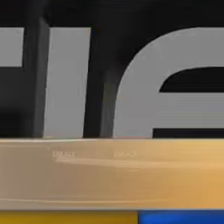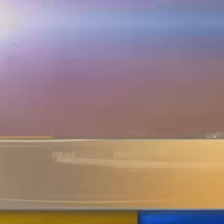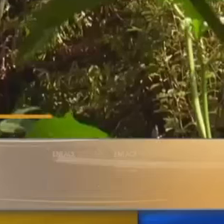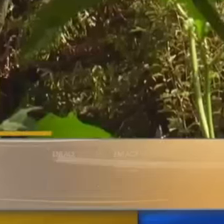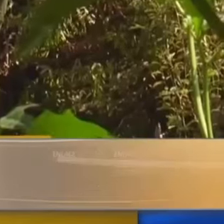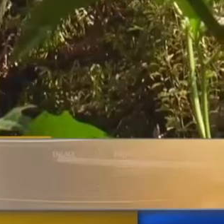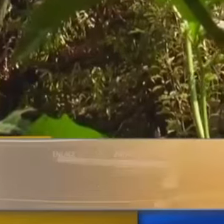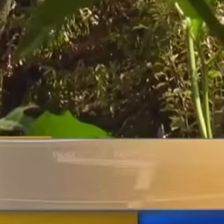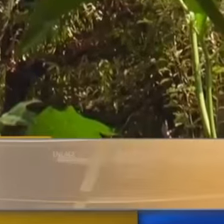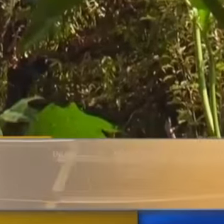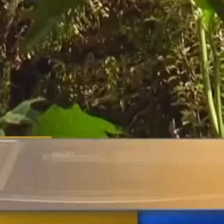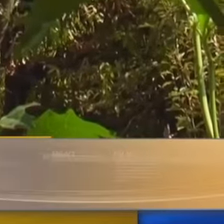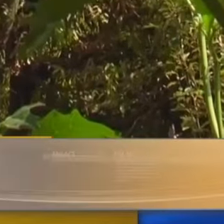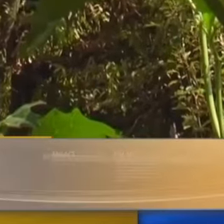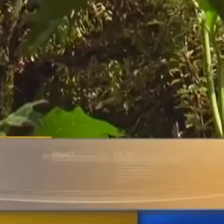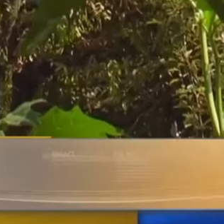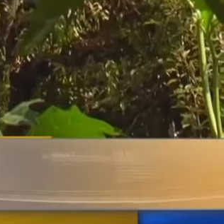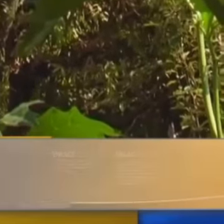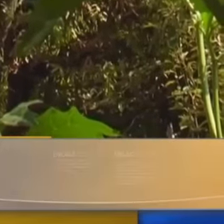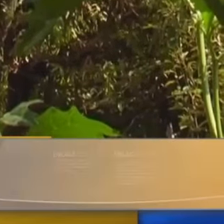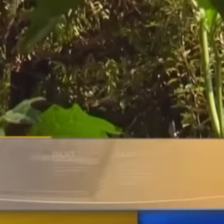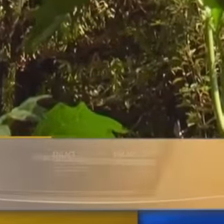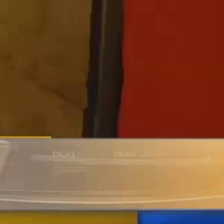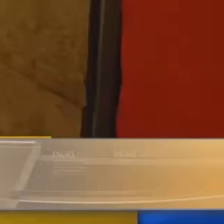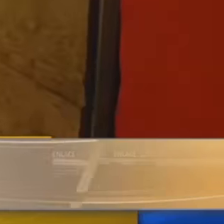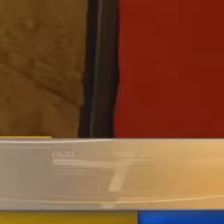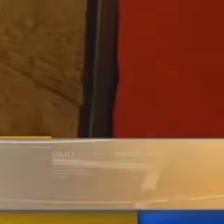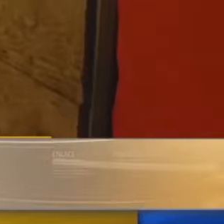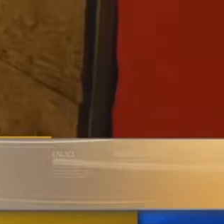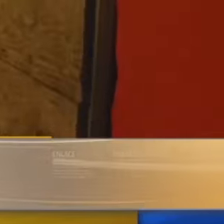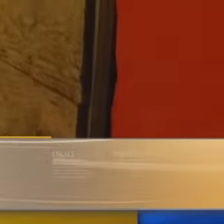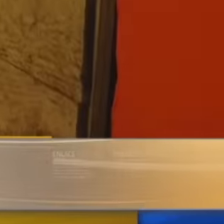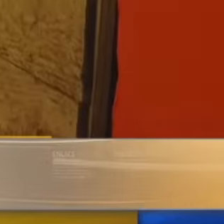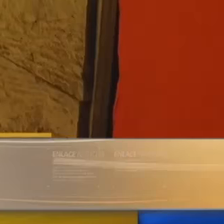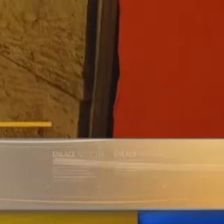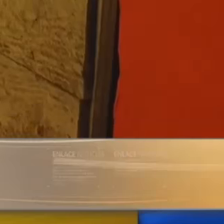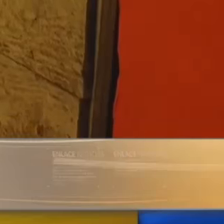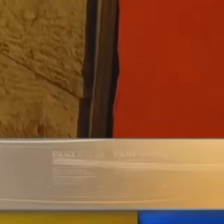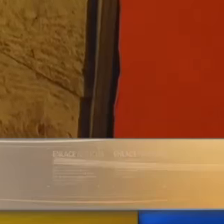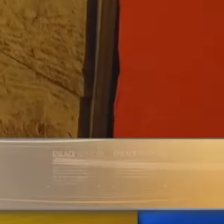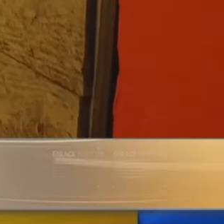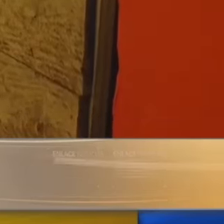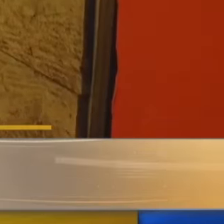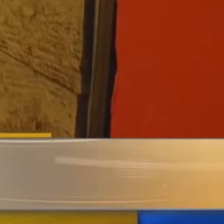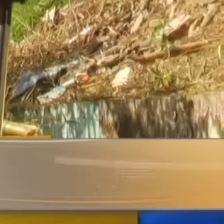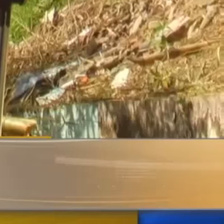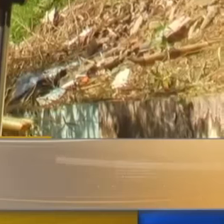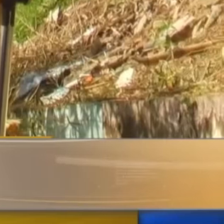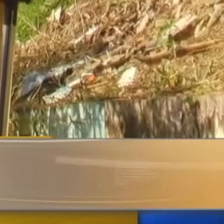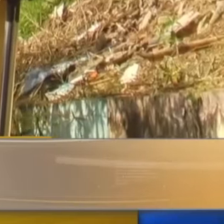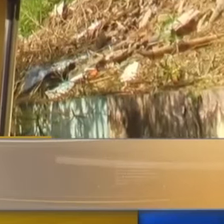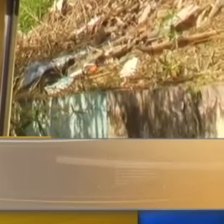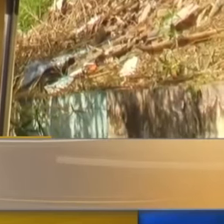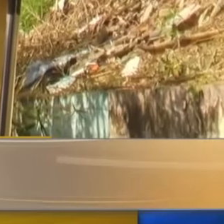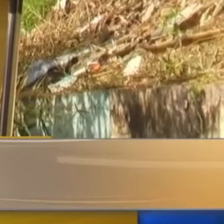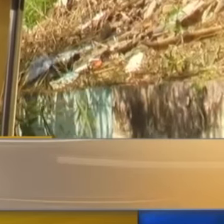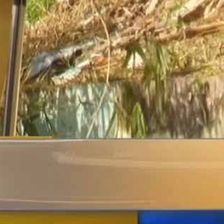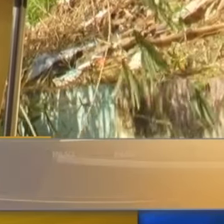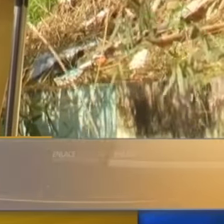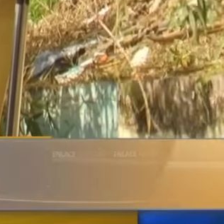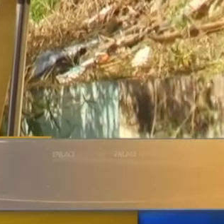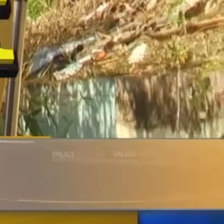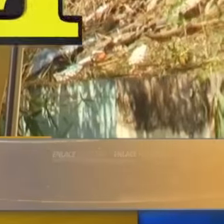allí. Trabajadores al servicio de la Secretaría de Infraestructura adelantan trabajos de poda en distintos barrios de la ciudad. Lo hacen ante el grave riesgo de